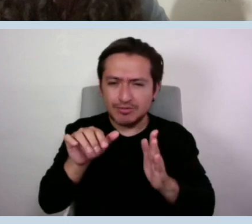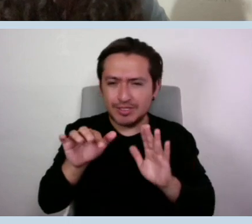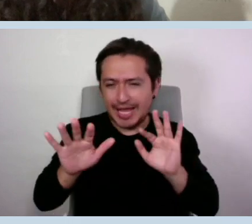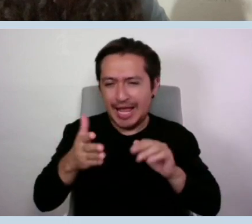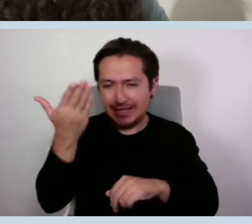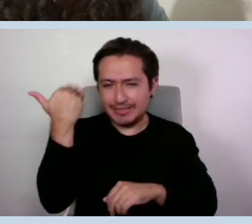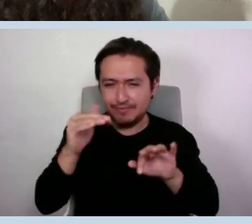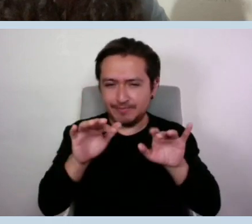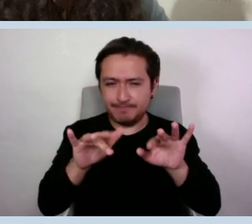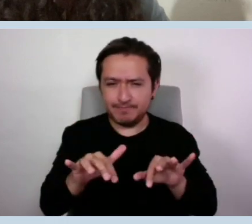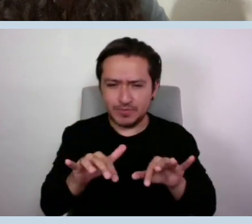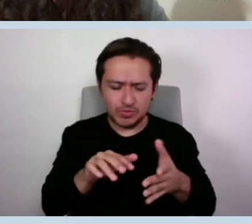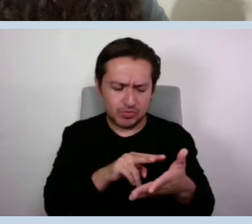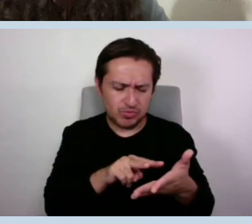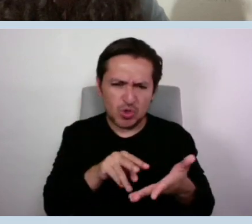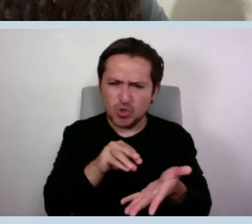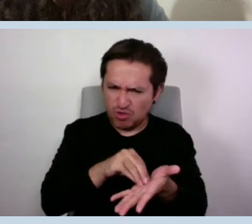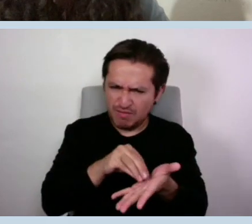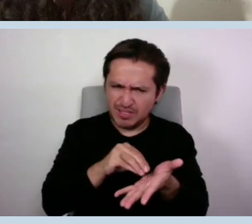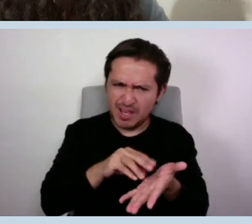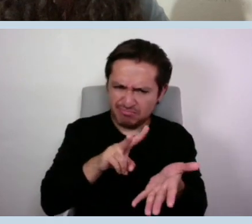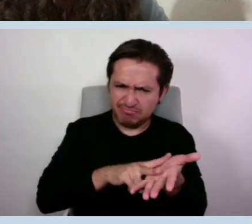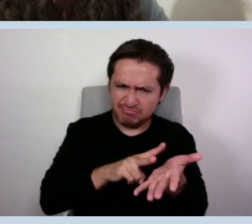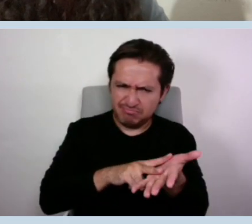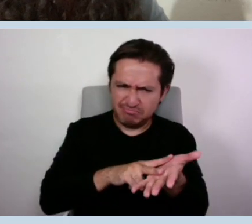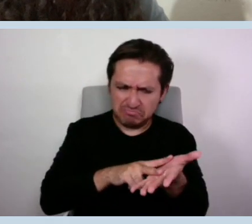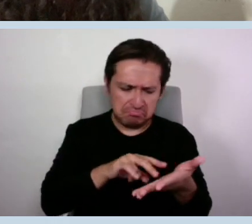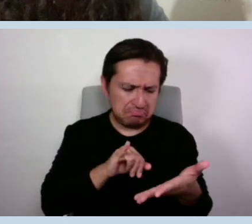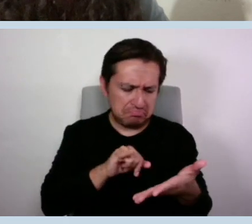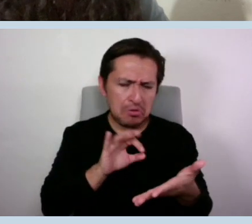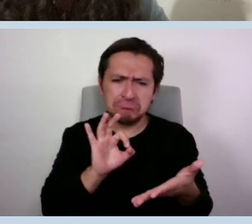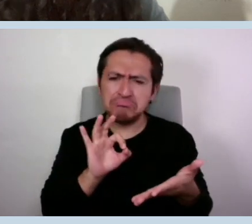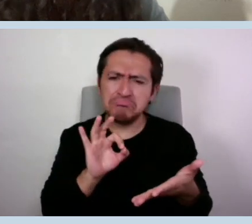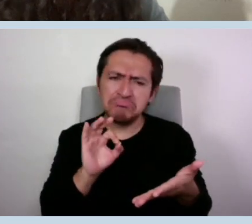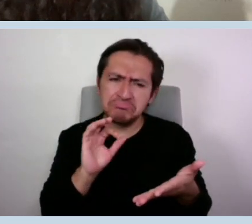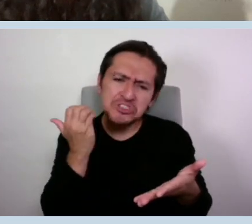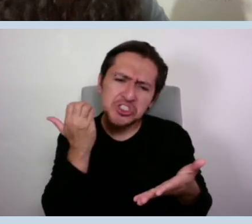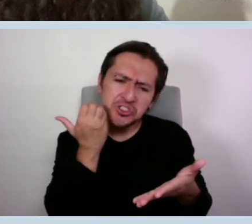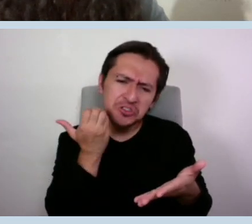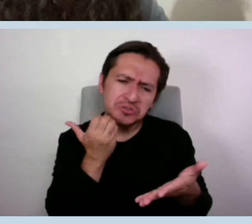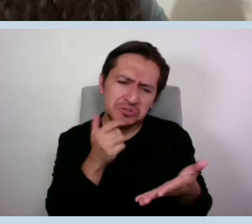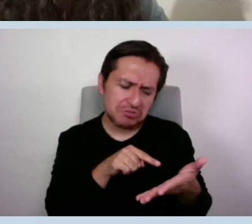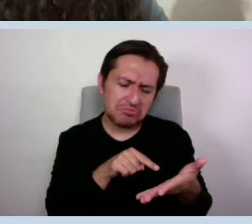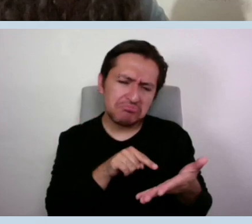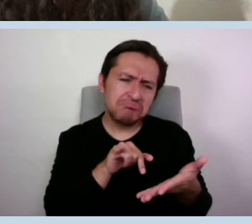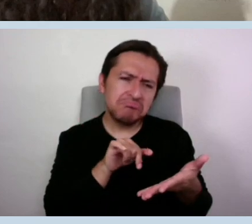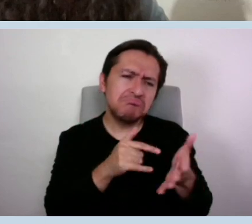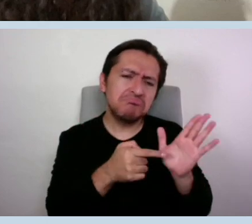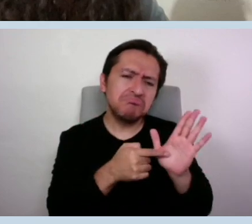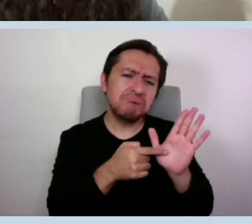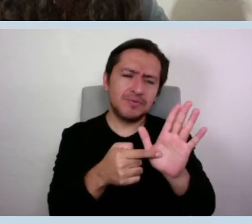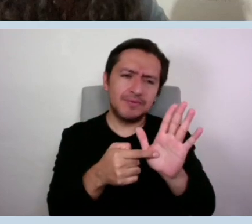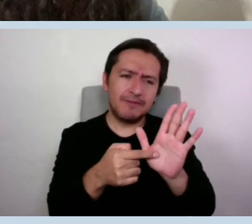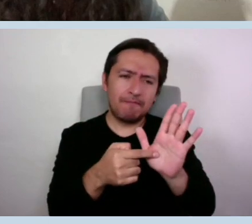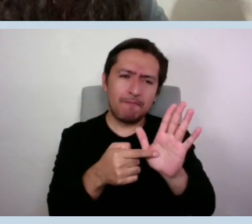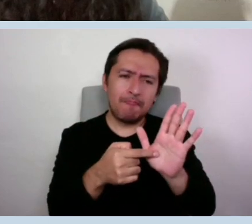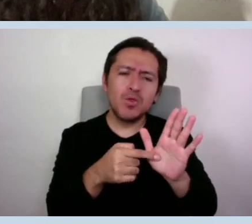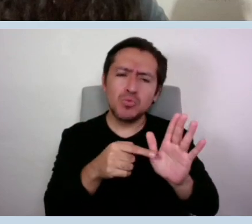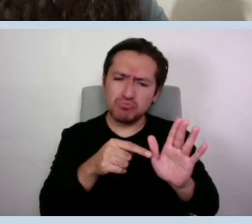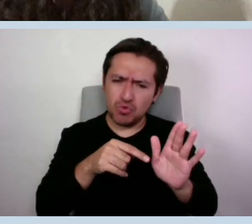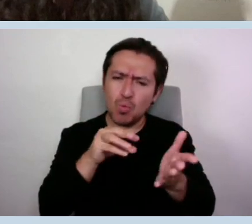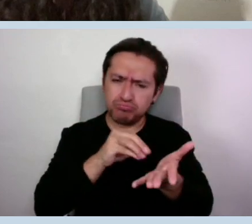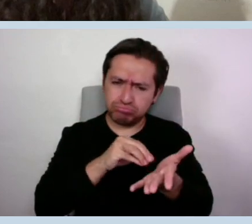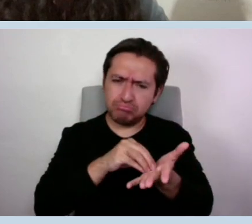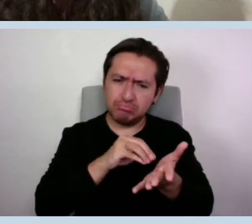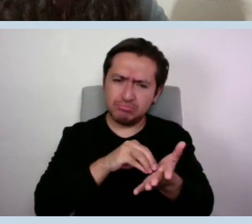y dijimos chido o sea así va si sigue en diálogo con nosotras